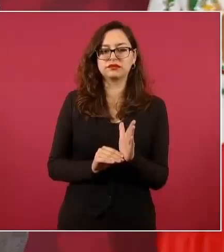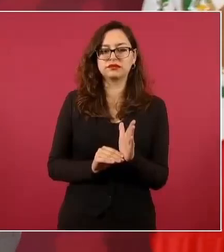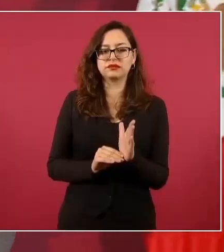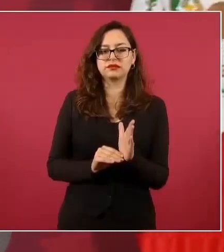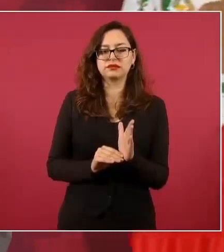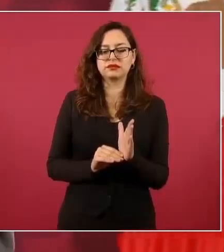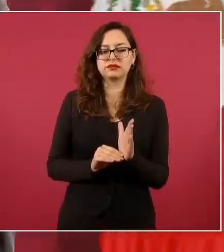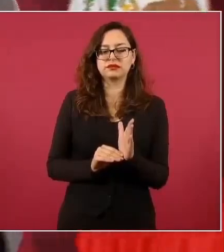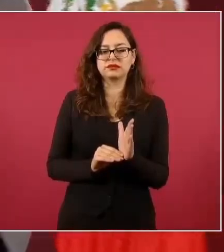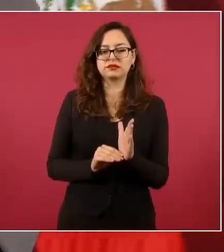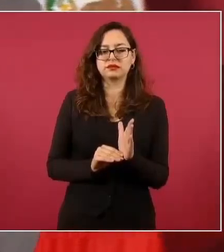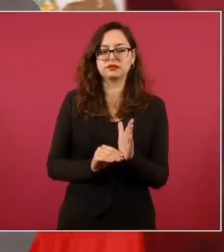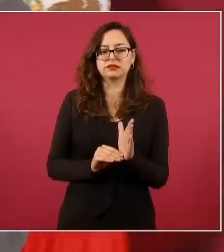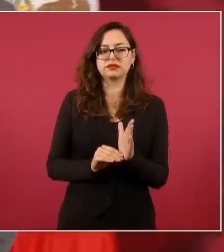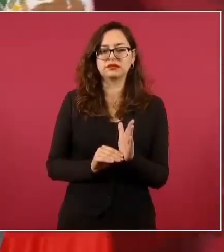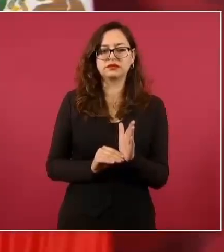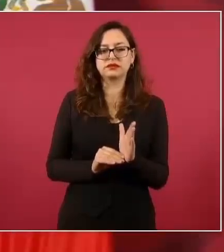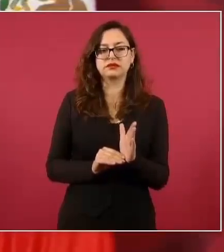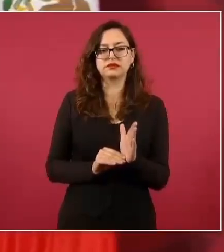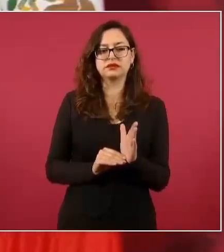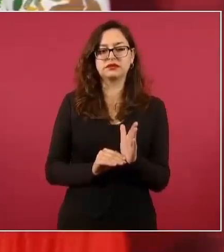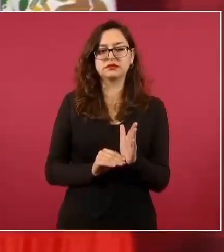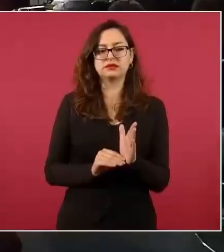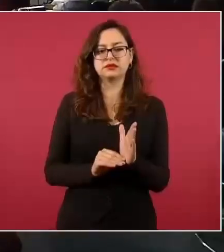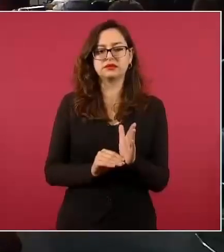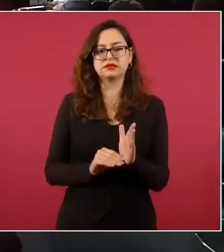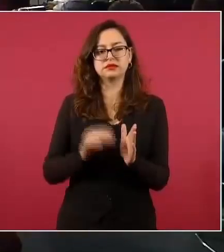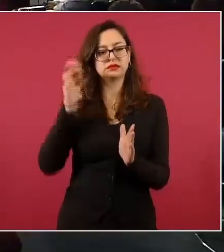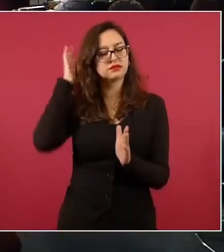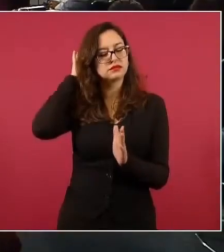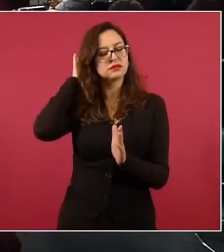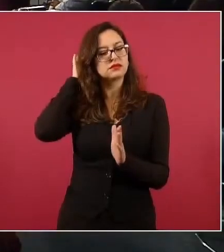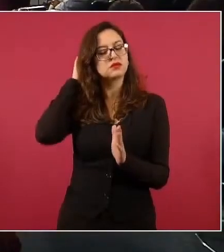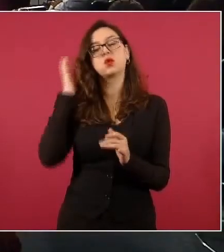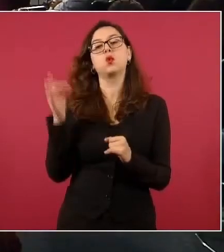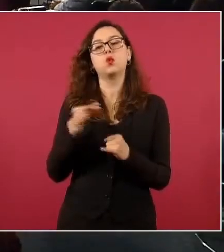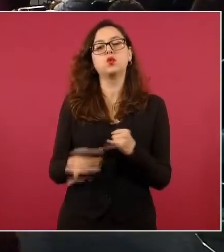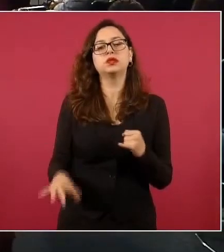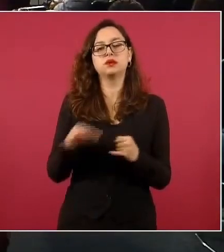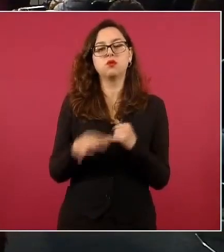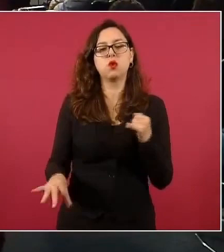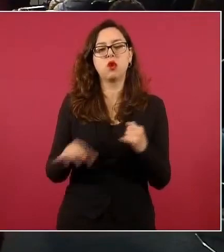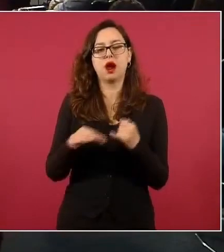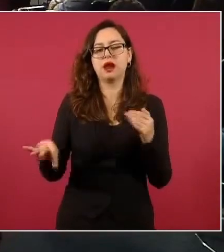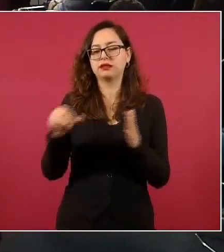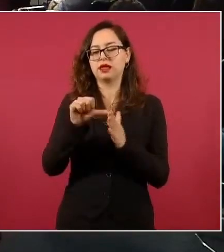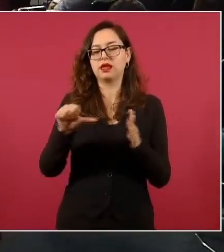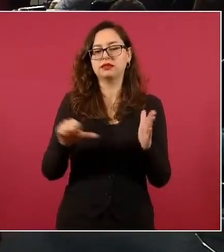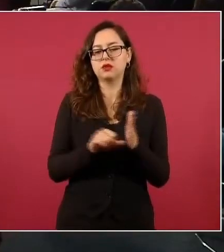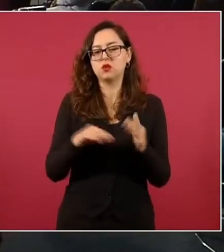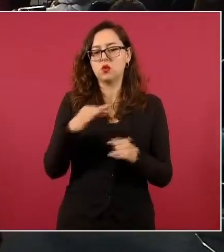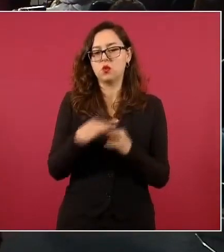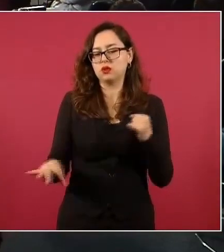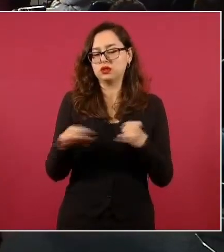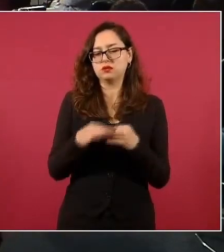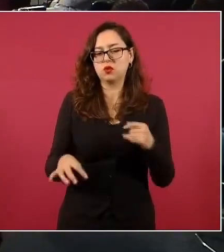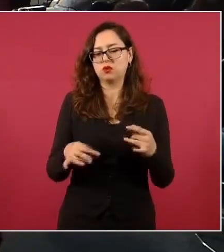en artículos que se llaman transitorios